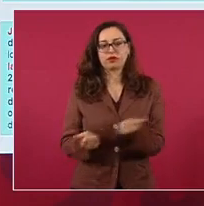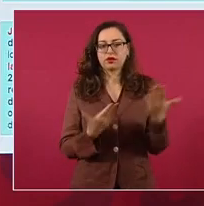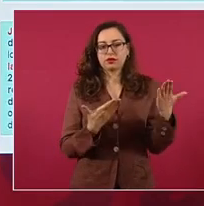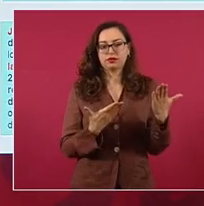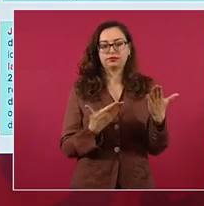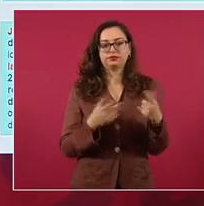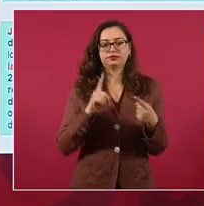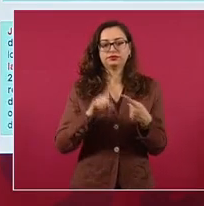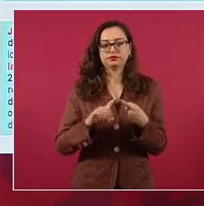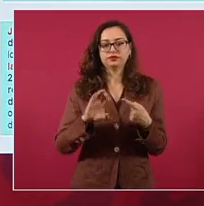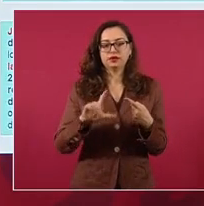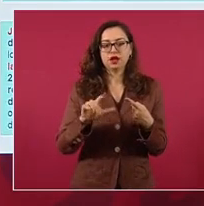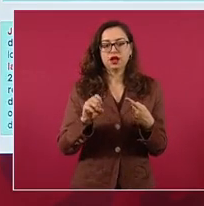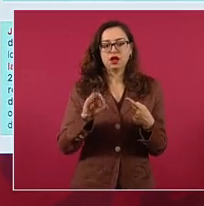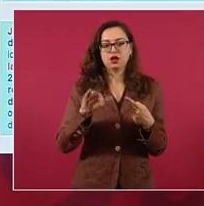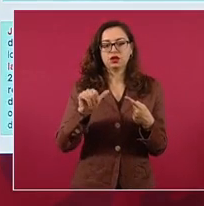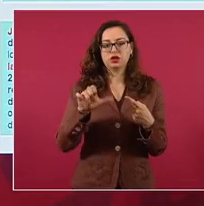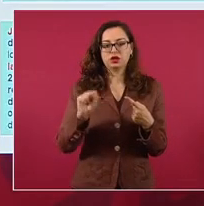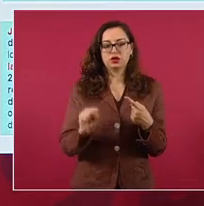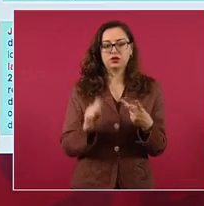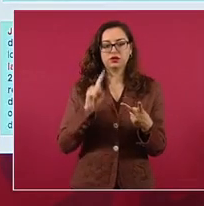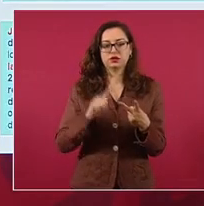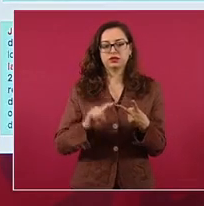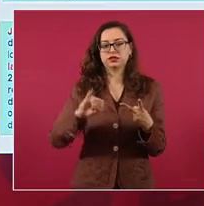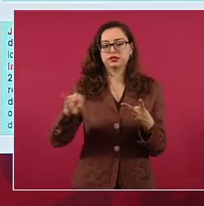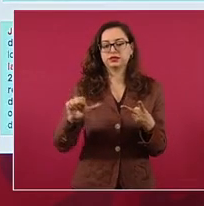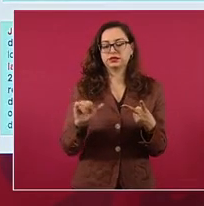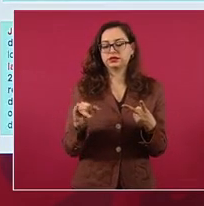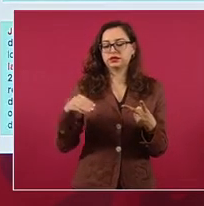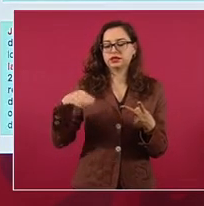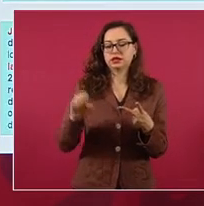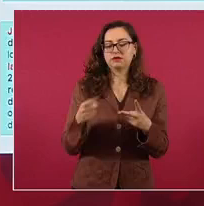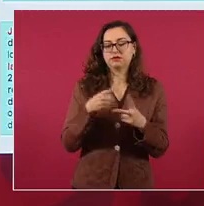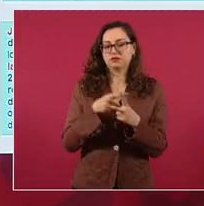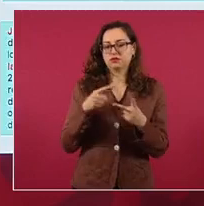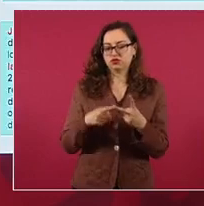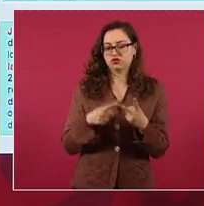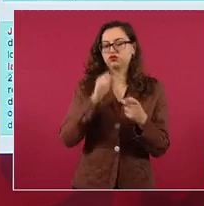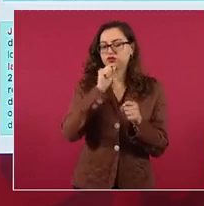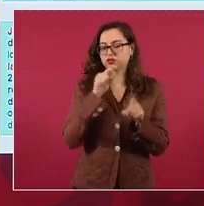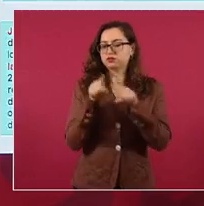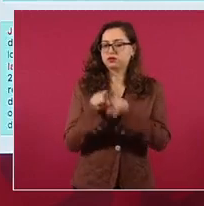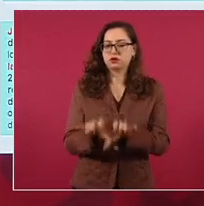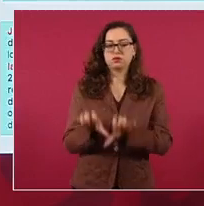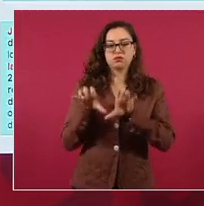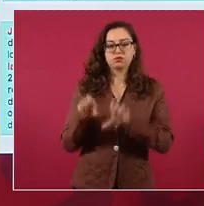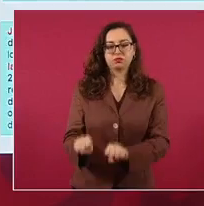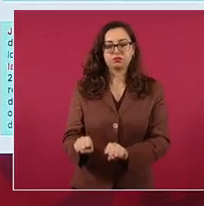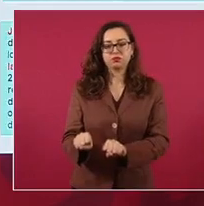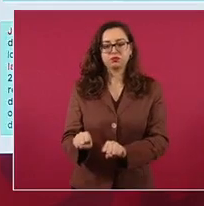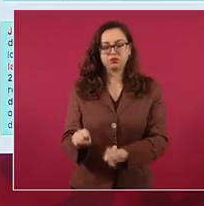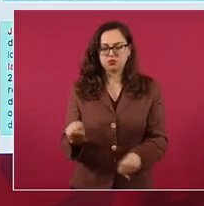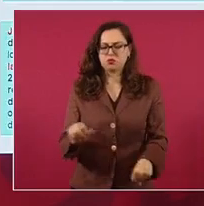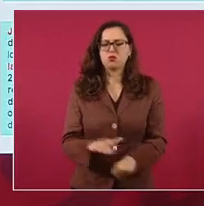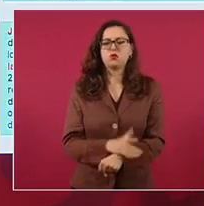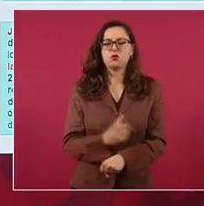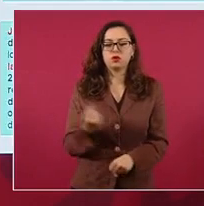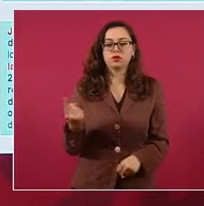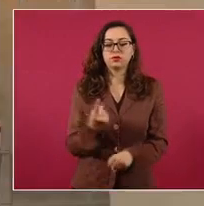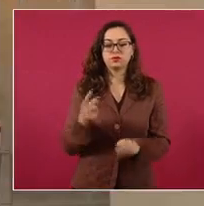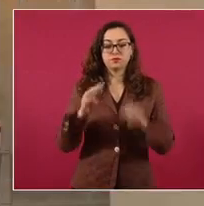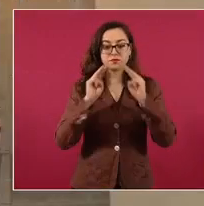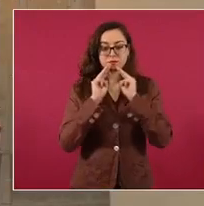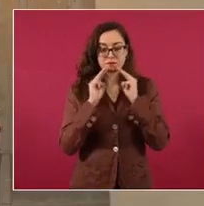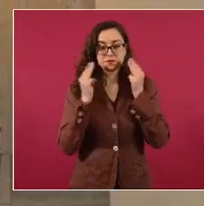M. alias El Güero y Jaime G. alias El Jumer, el último por delitos de asociación delictuosa